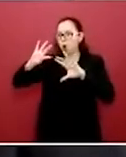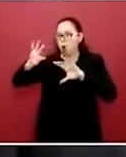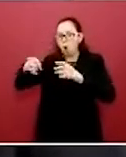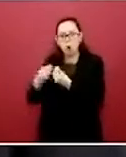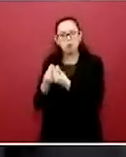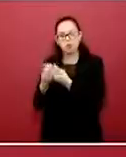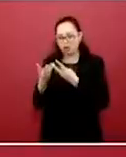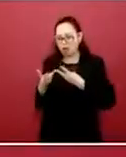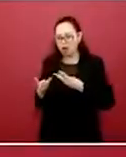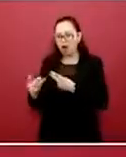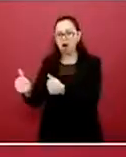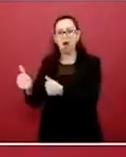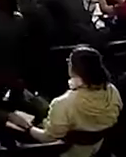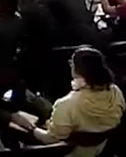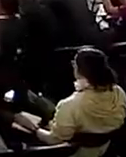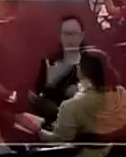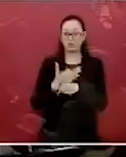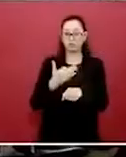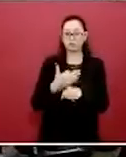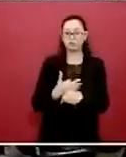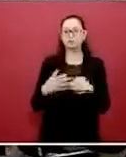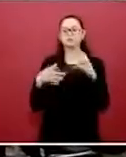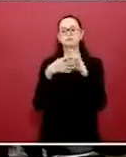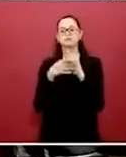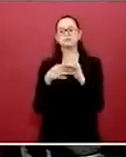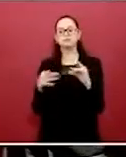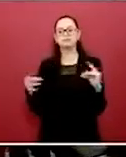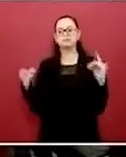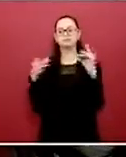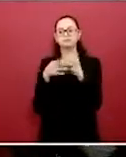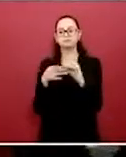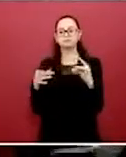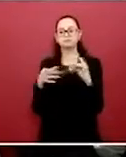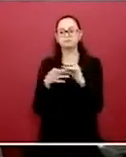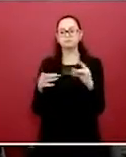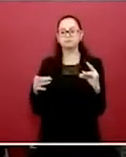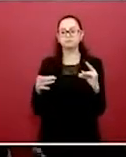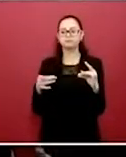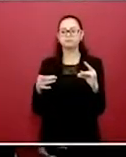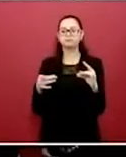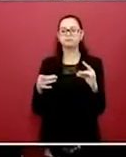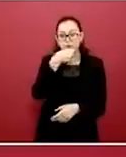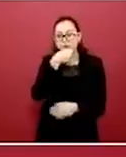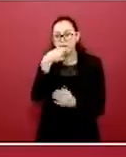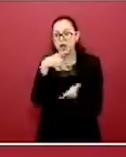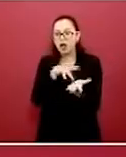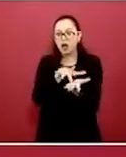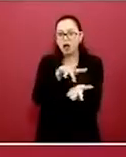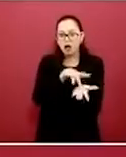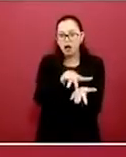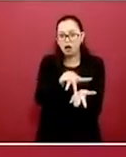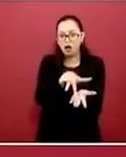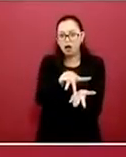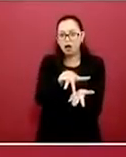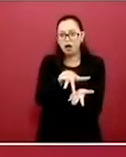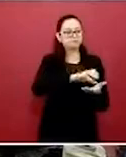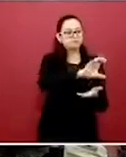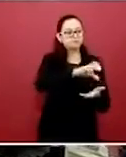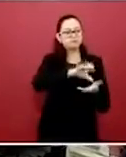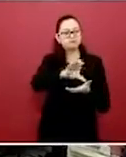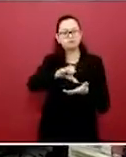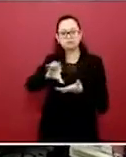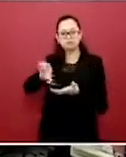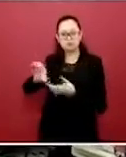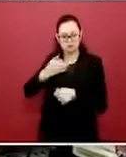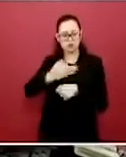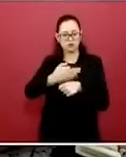El presidente Andrés Manuel López Obrador informó que la dispersión de los fondos para el bienestar se hará de forma directa a través de la Tesorería de la Federación.